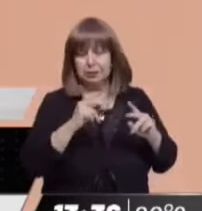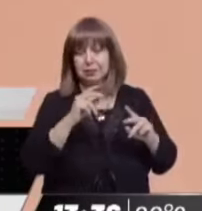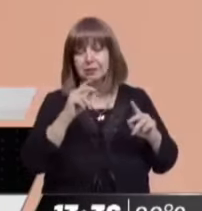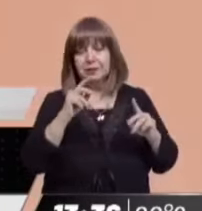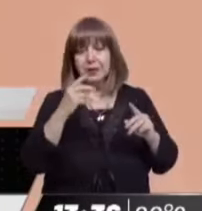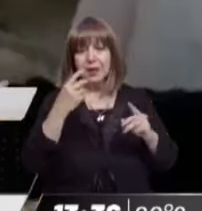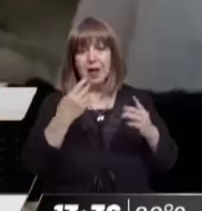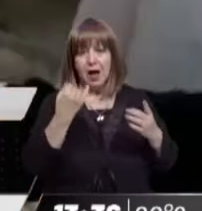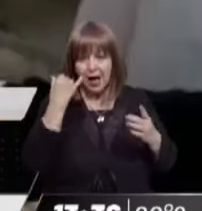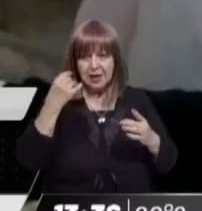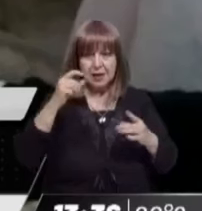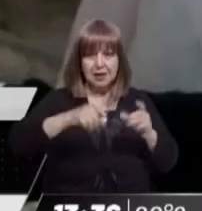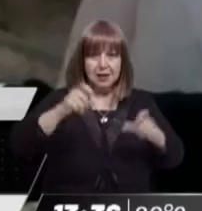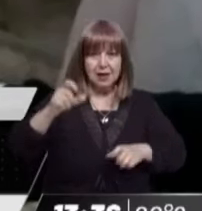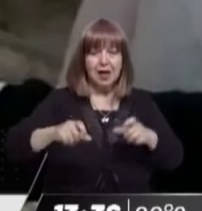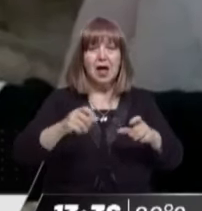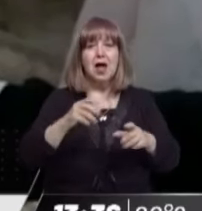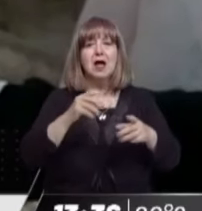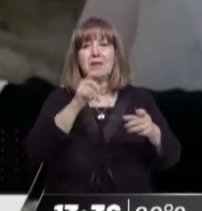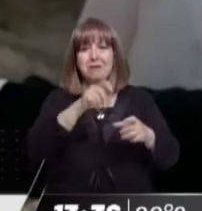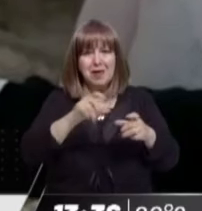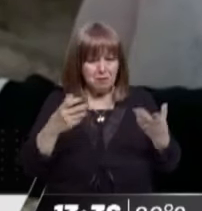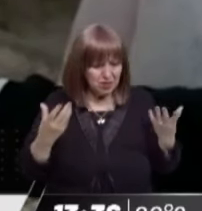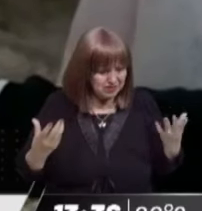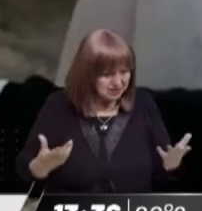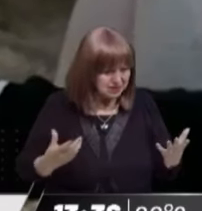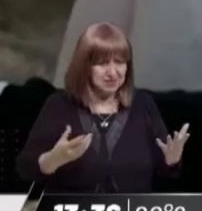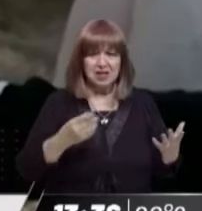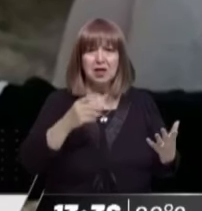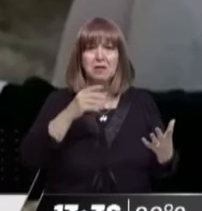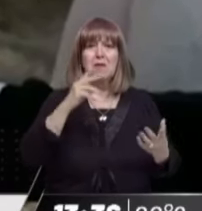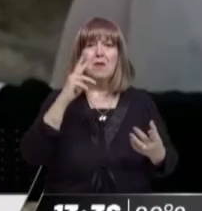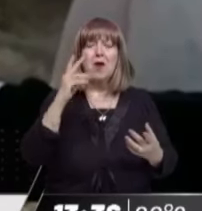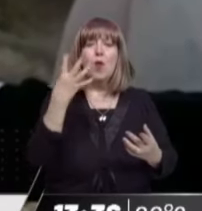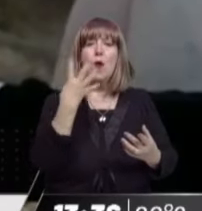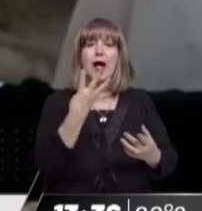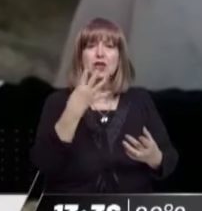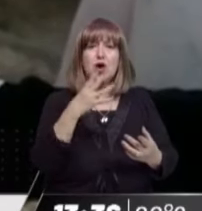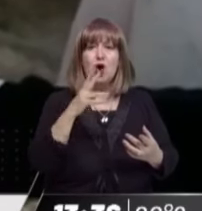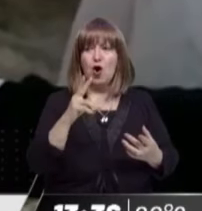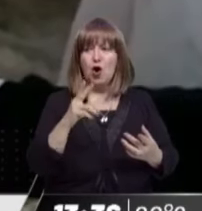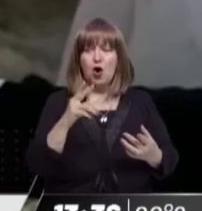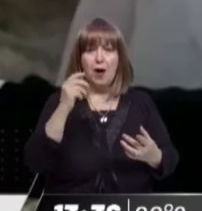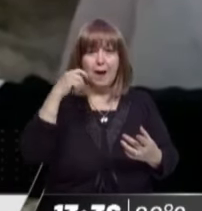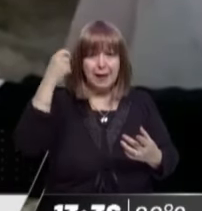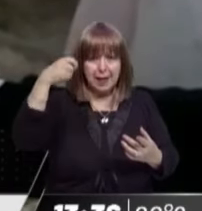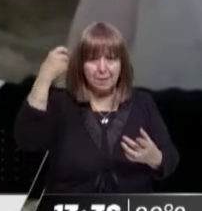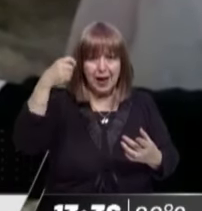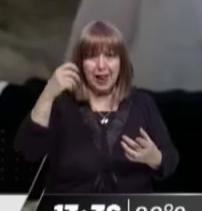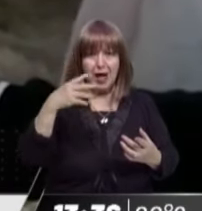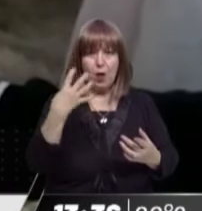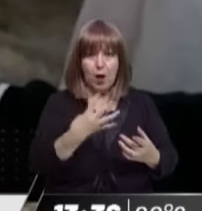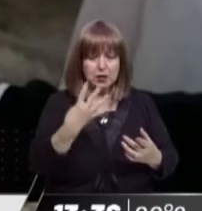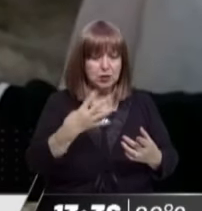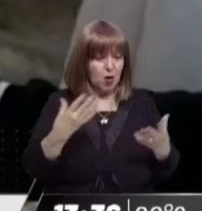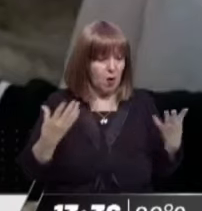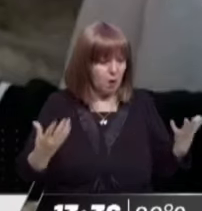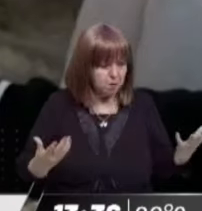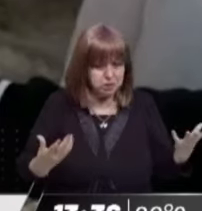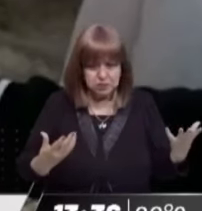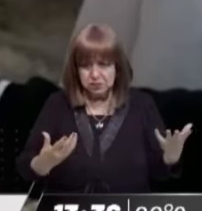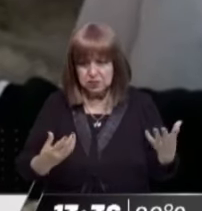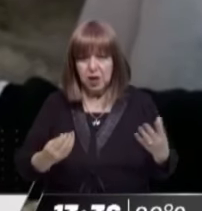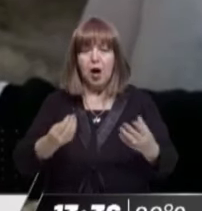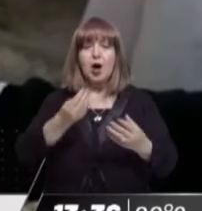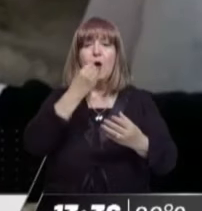situación. Habían vomitado la misma comida que fue suministrado en pollo, ¿sí? Así que todos